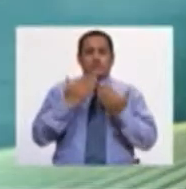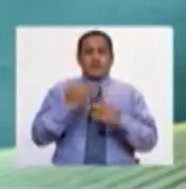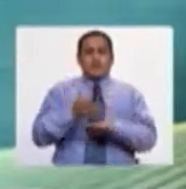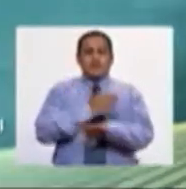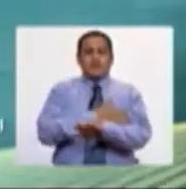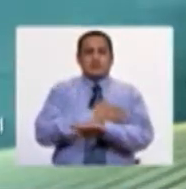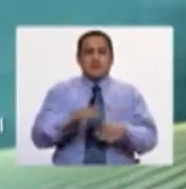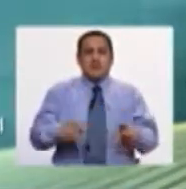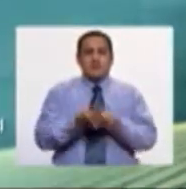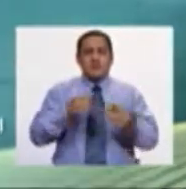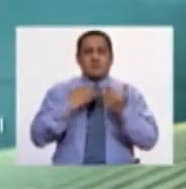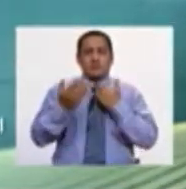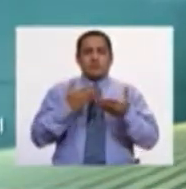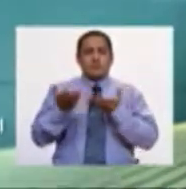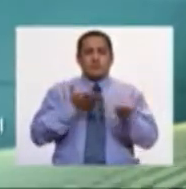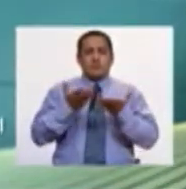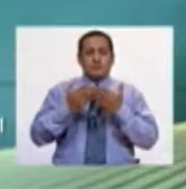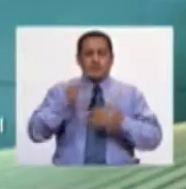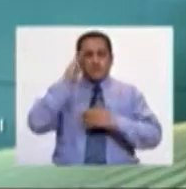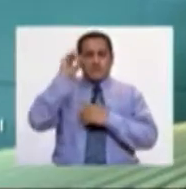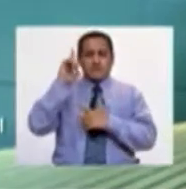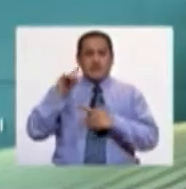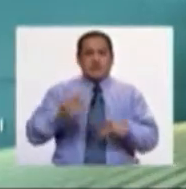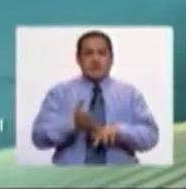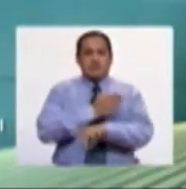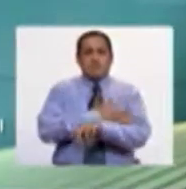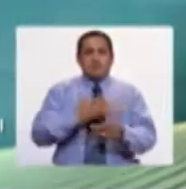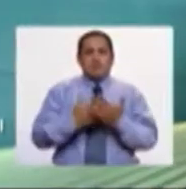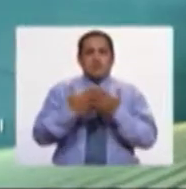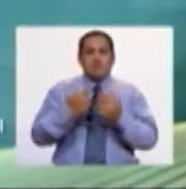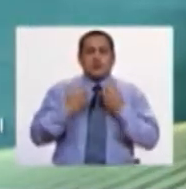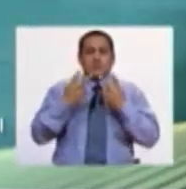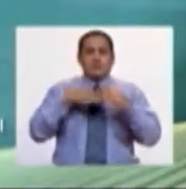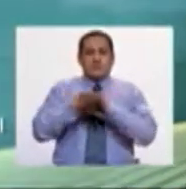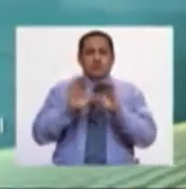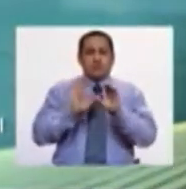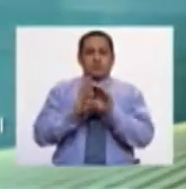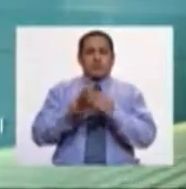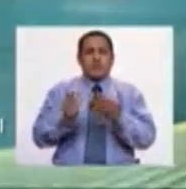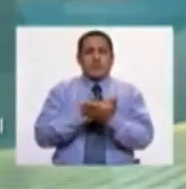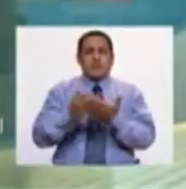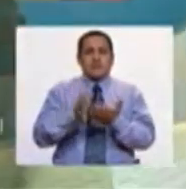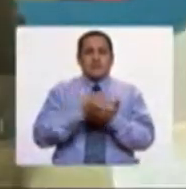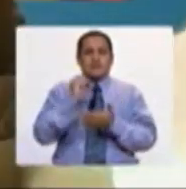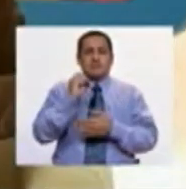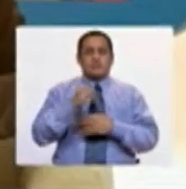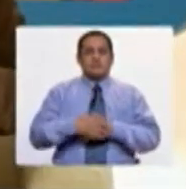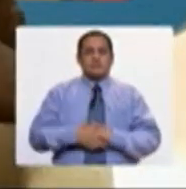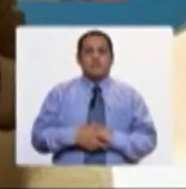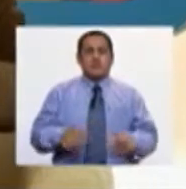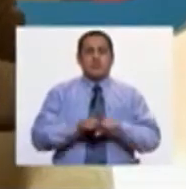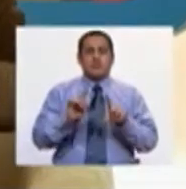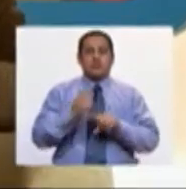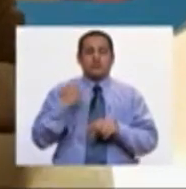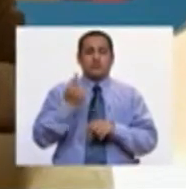alternativa. El modelo de un servicio militar obligatorio no tiene sustento en la Constitución.